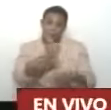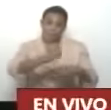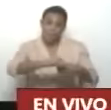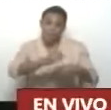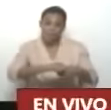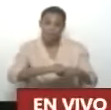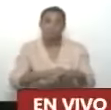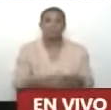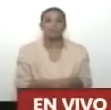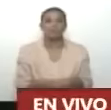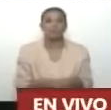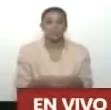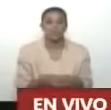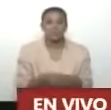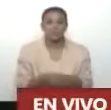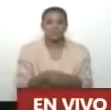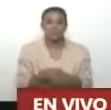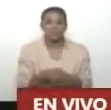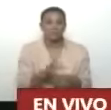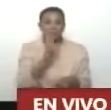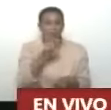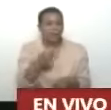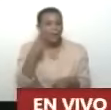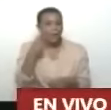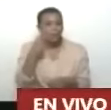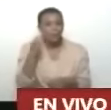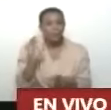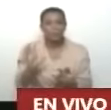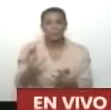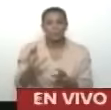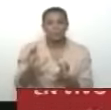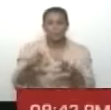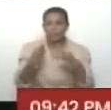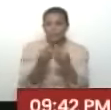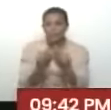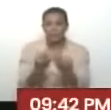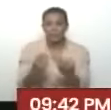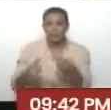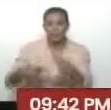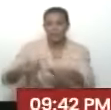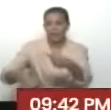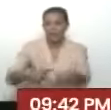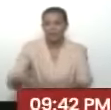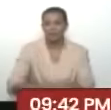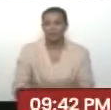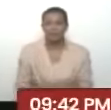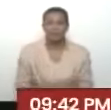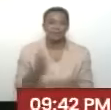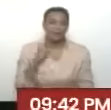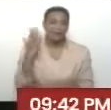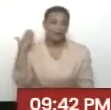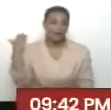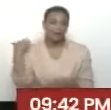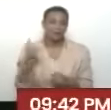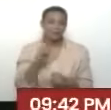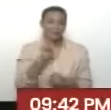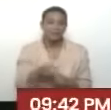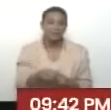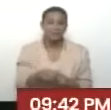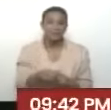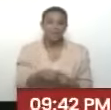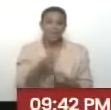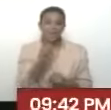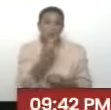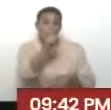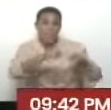se une la gaita tradicional, la gaita hermosa. Y también están dos de